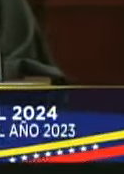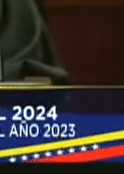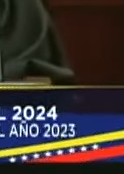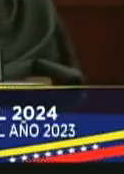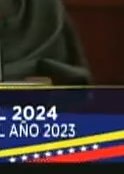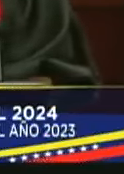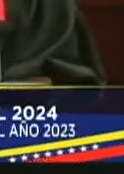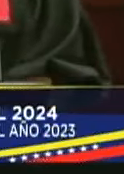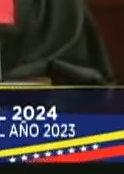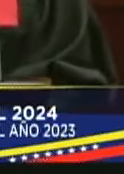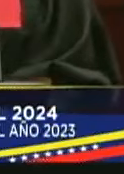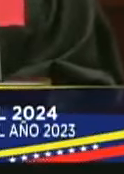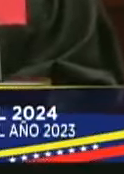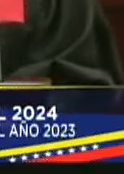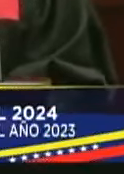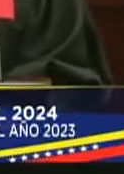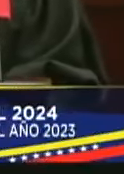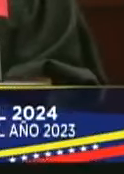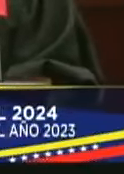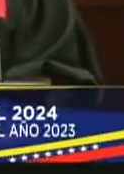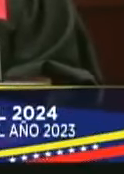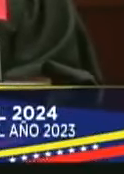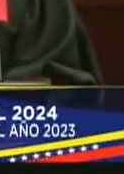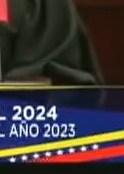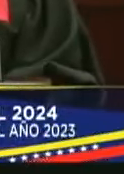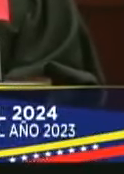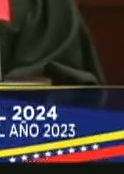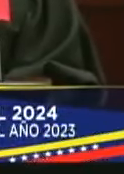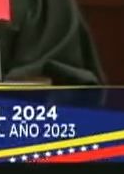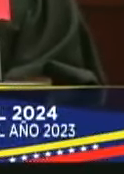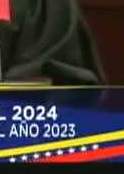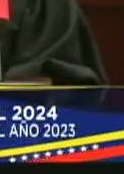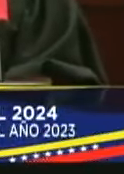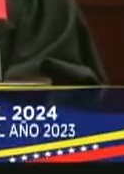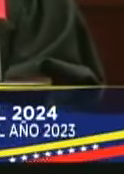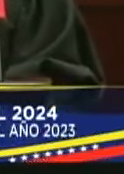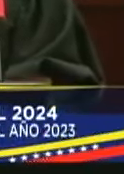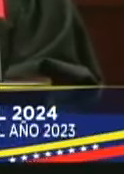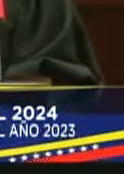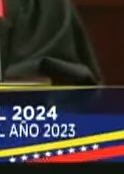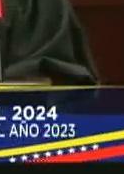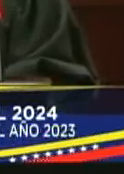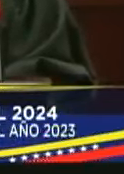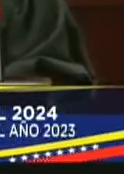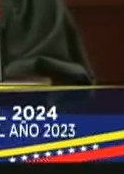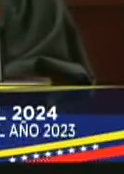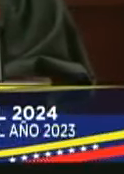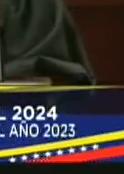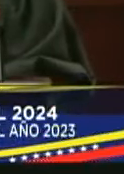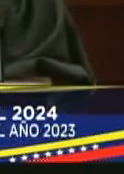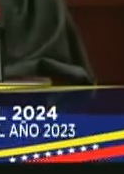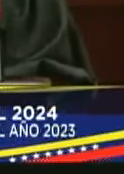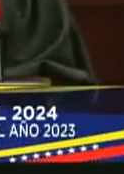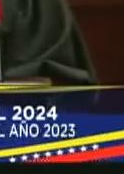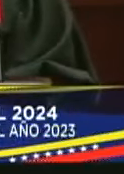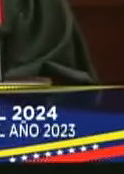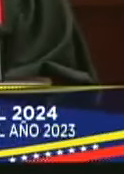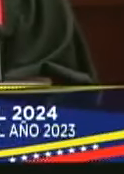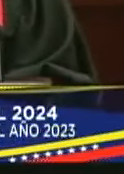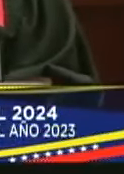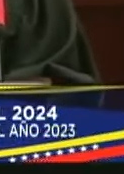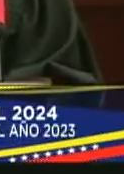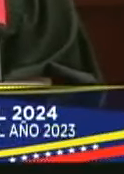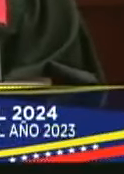1970 y 1980, realizaron en nuestros países golpes militares,